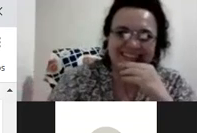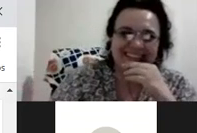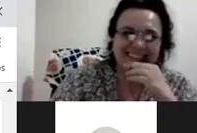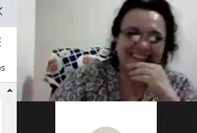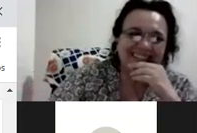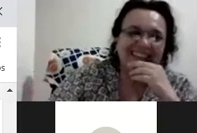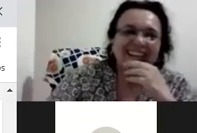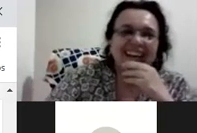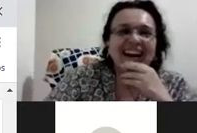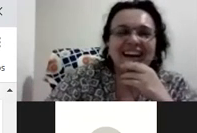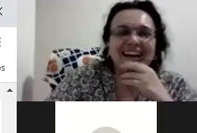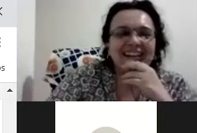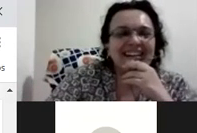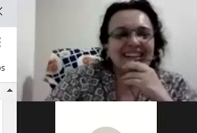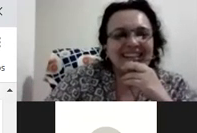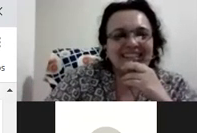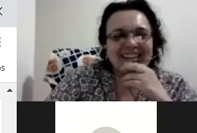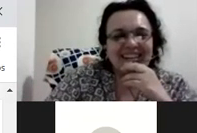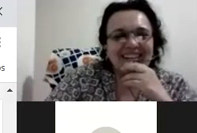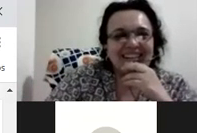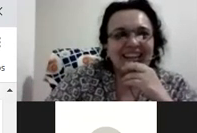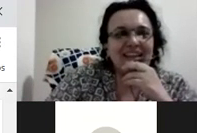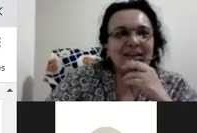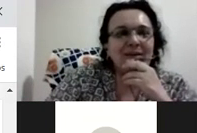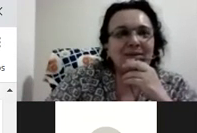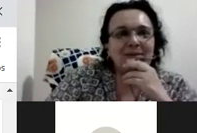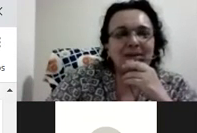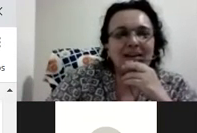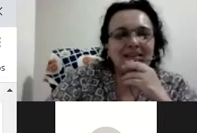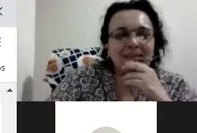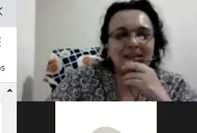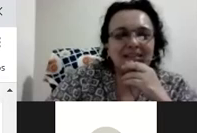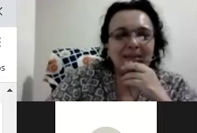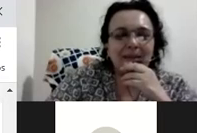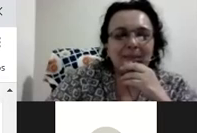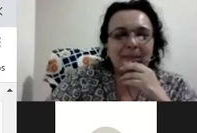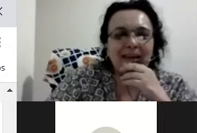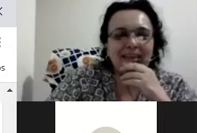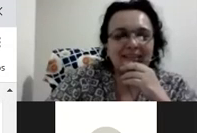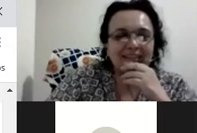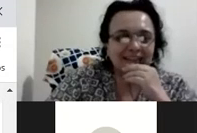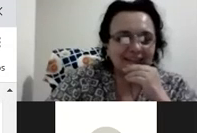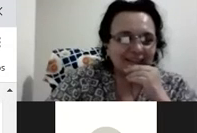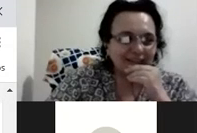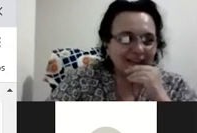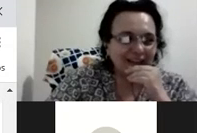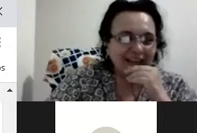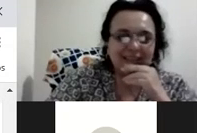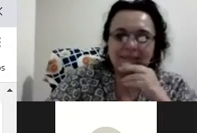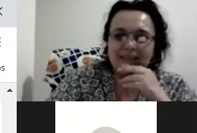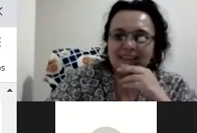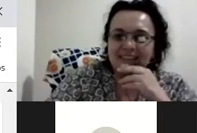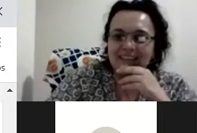Argentina. Ajá, cabal. En otros lugares también le dicen la papaya, ¿verdad? En otros lugares